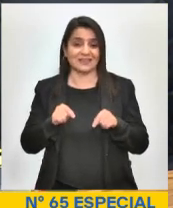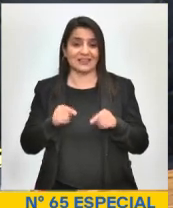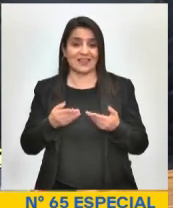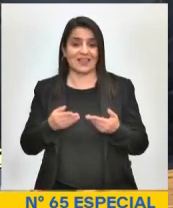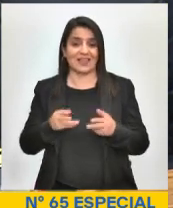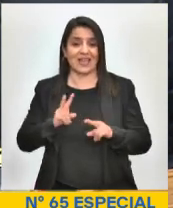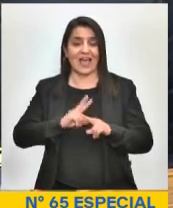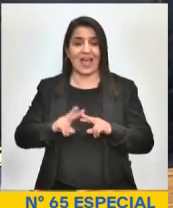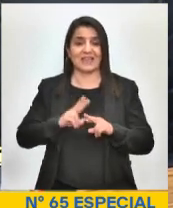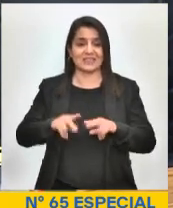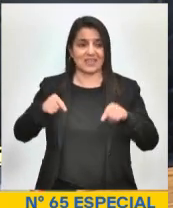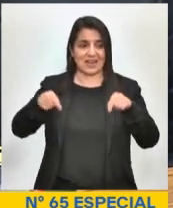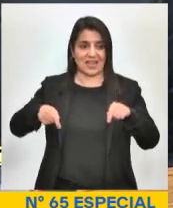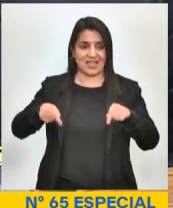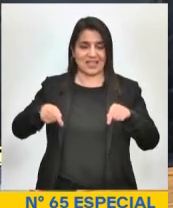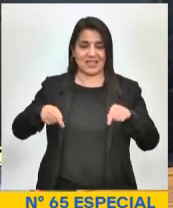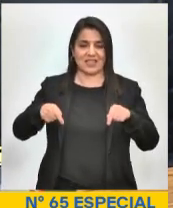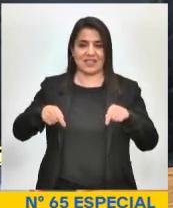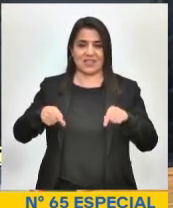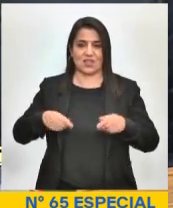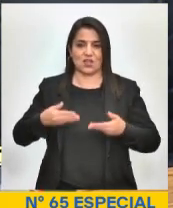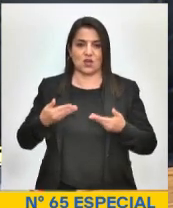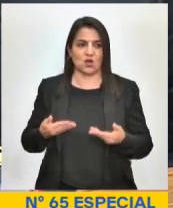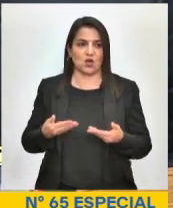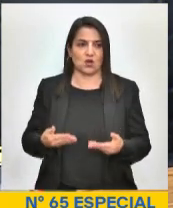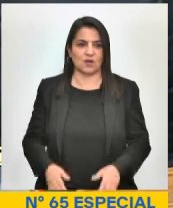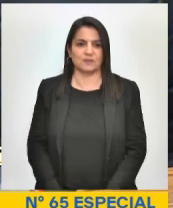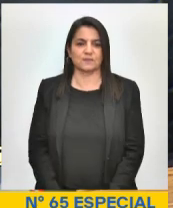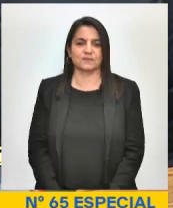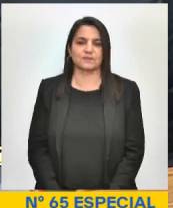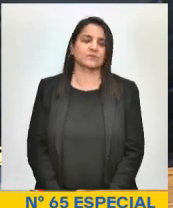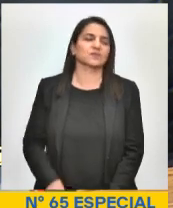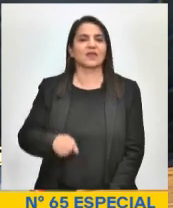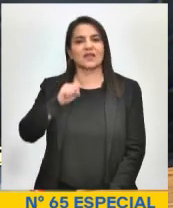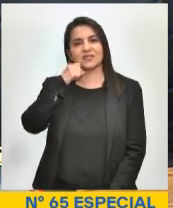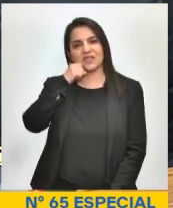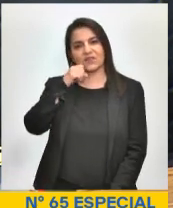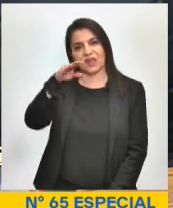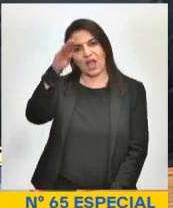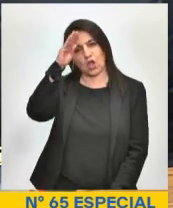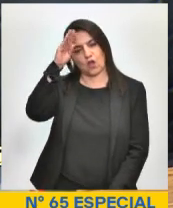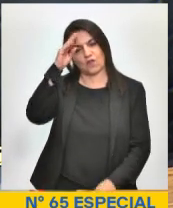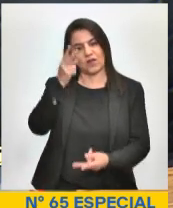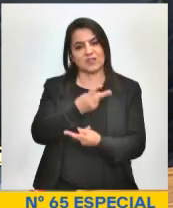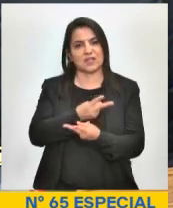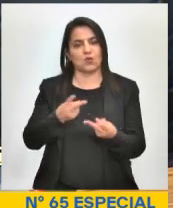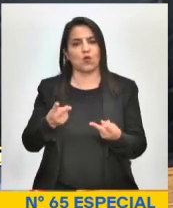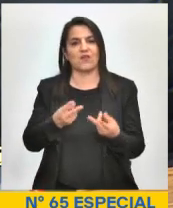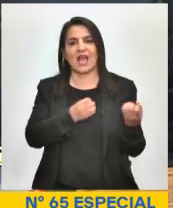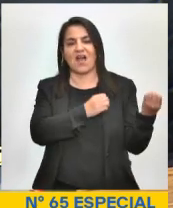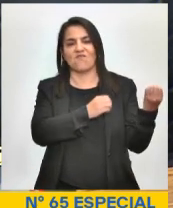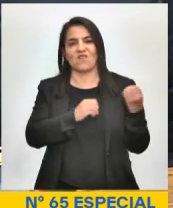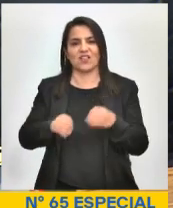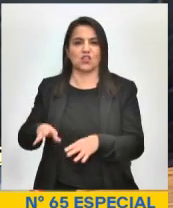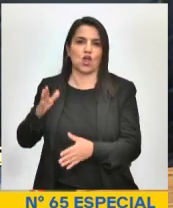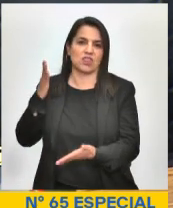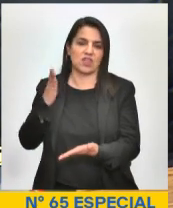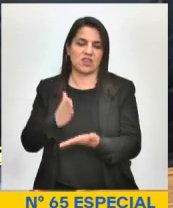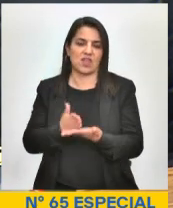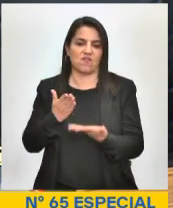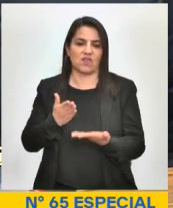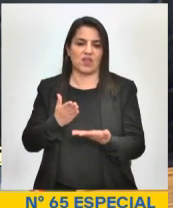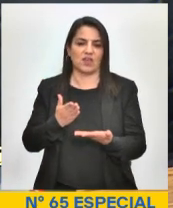emitir este jurado hoy. Se trata de un juicio sobre la confianza pública y el notable abandono de deberes respecto de la obligación